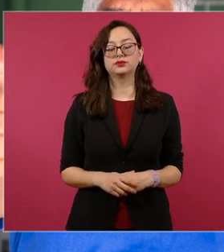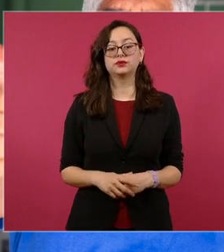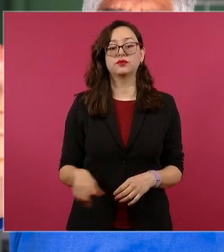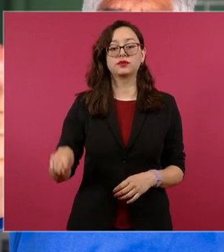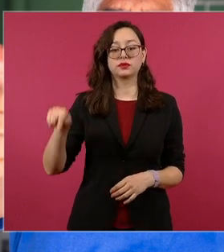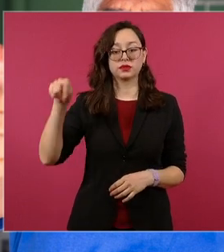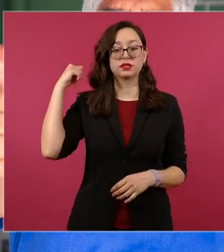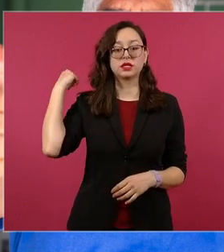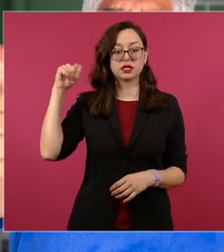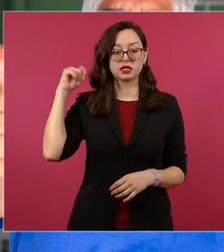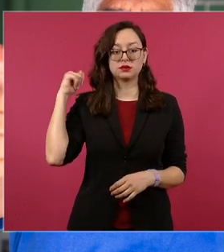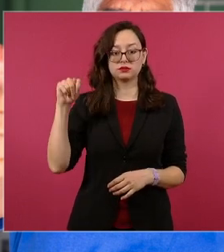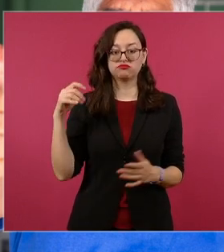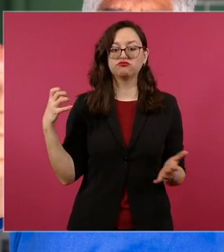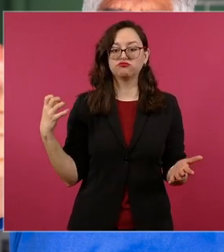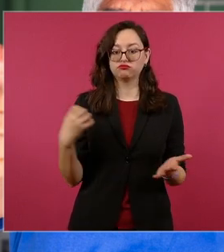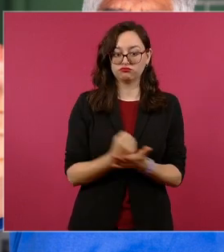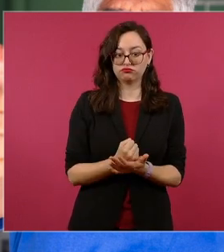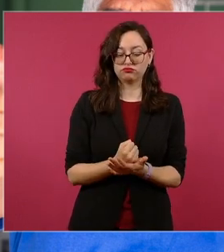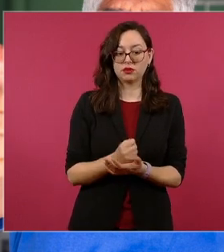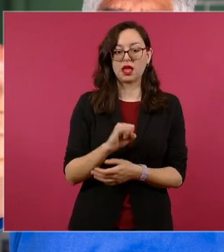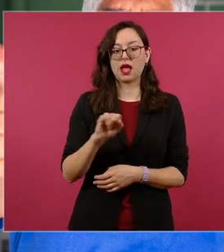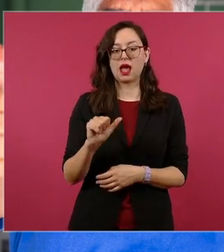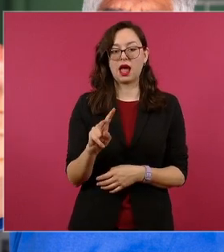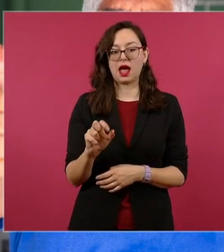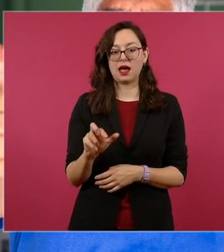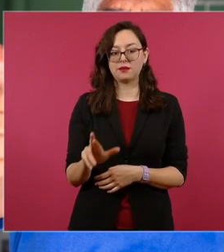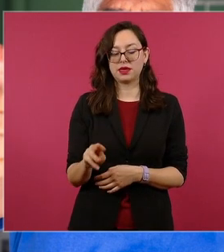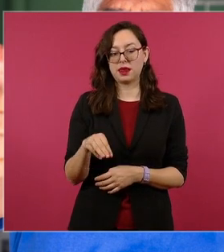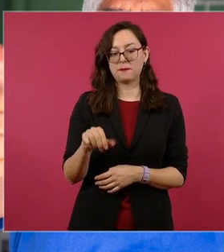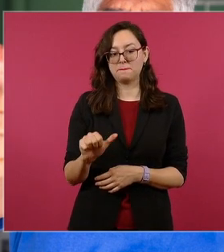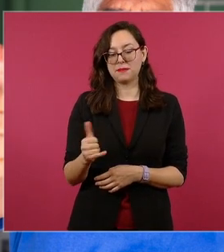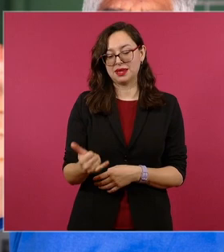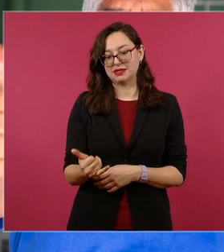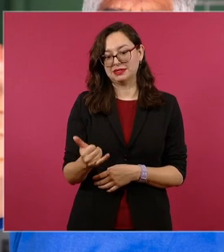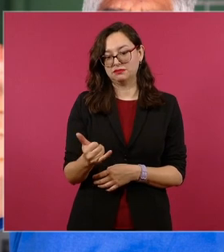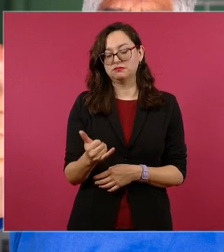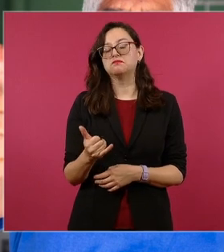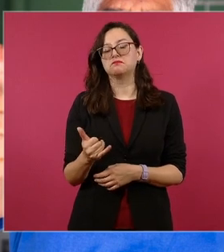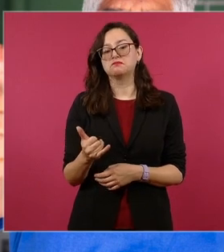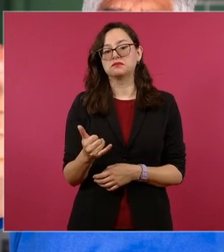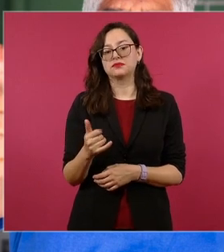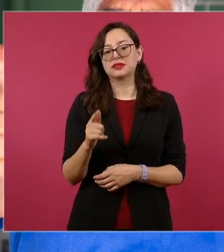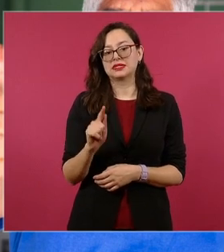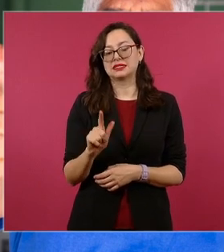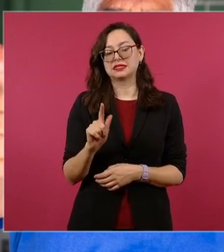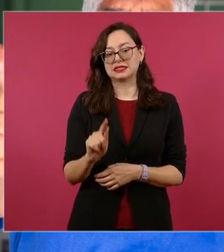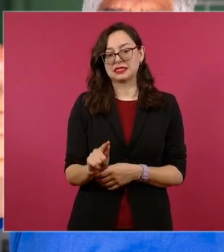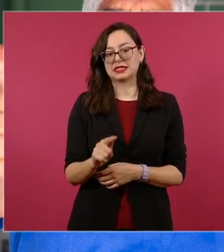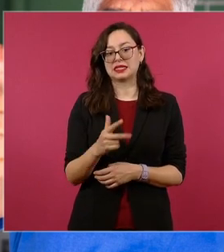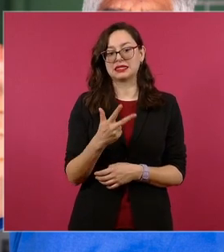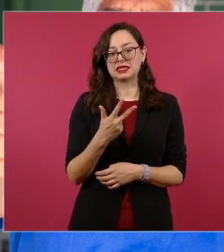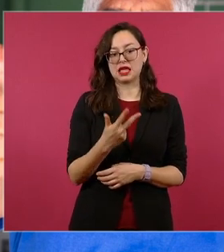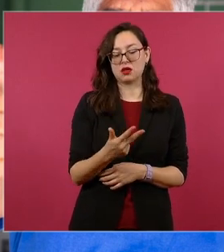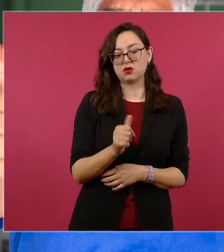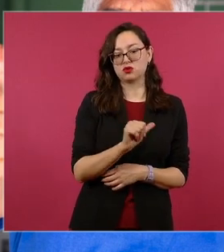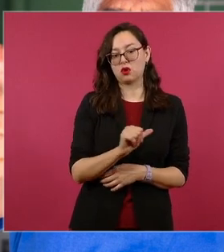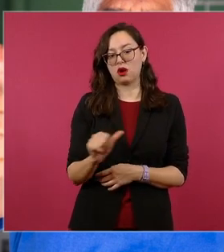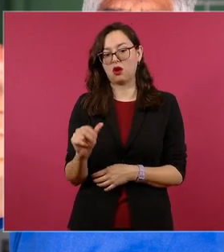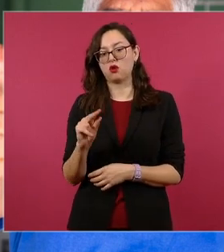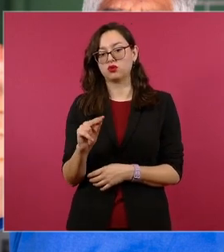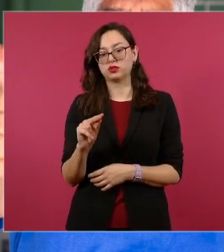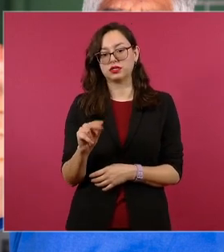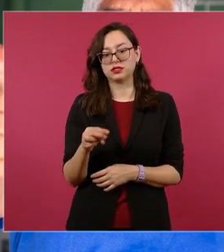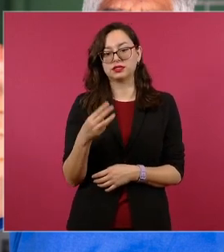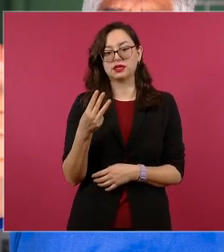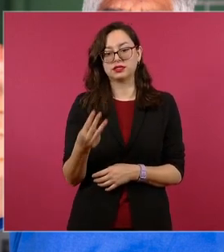para Javier May en un rango de 78.5 a 83% por la